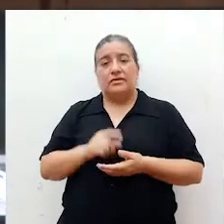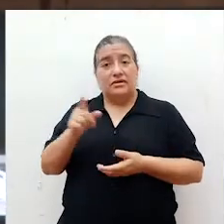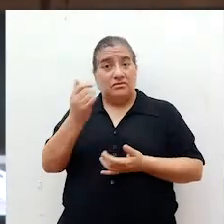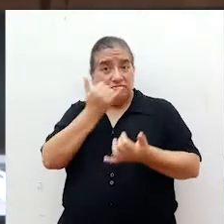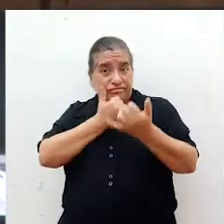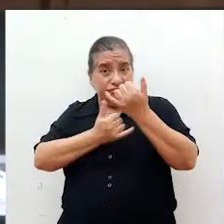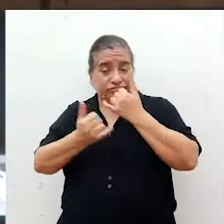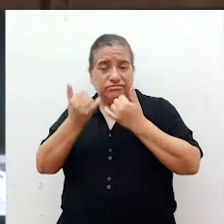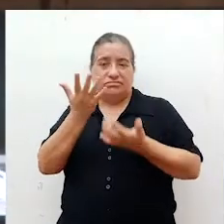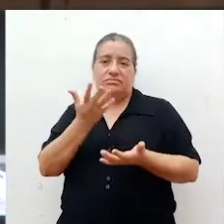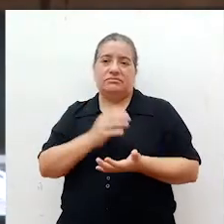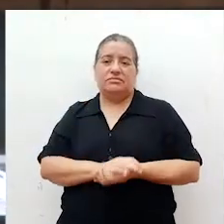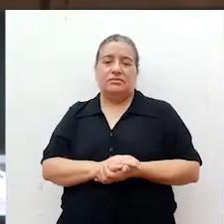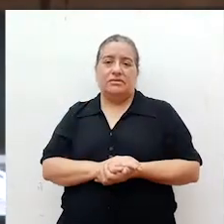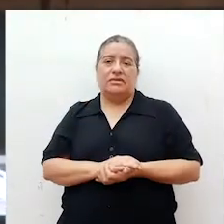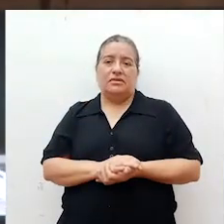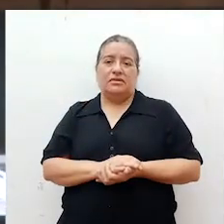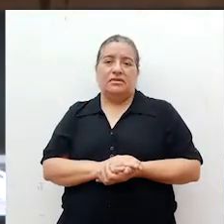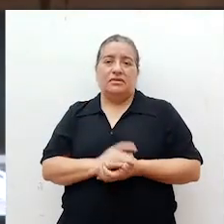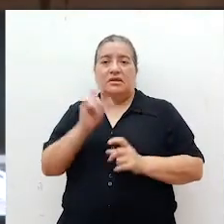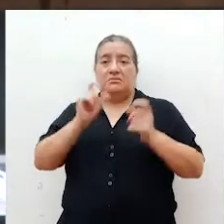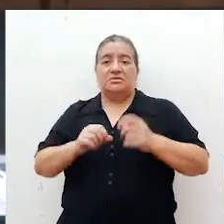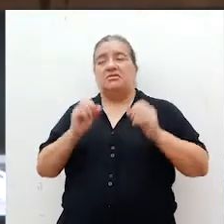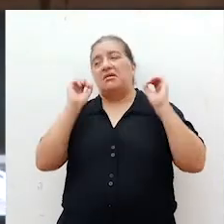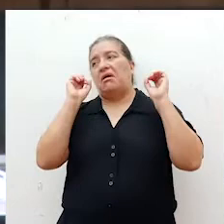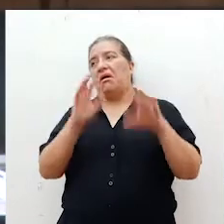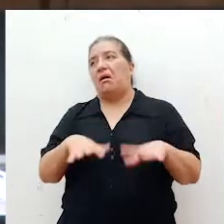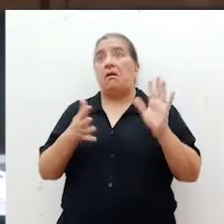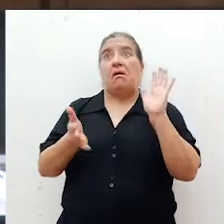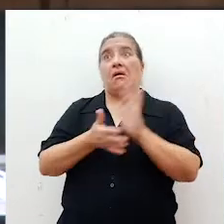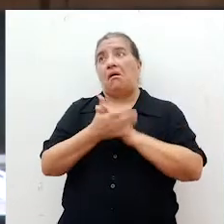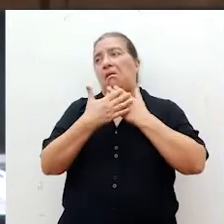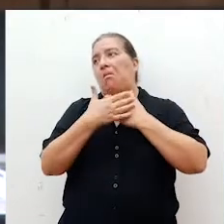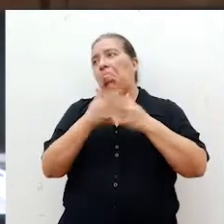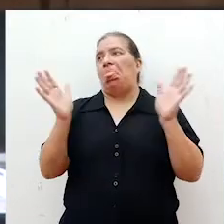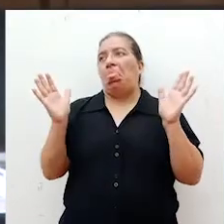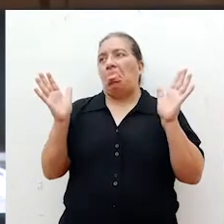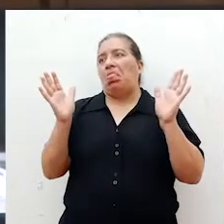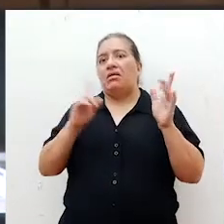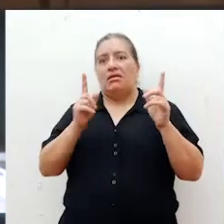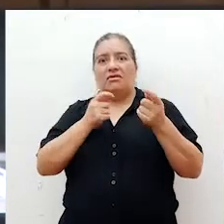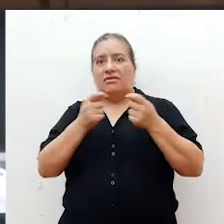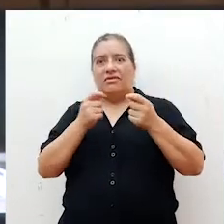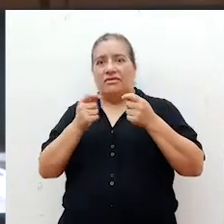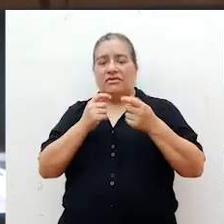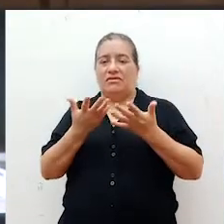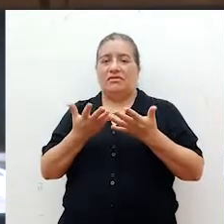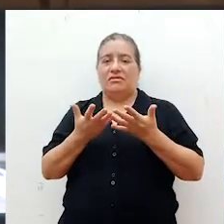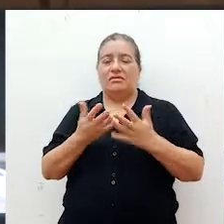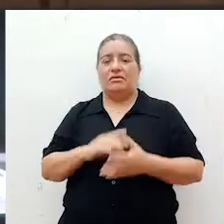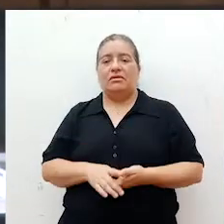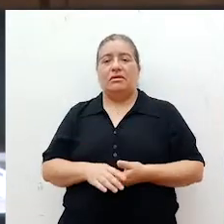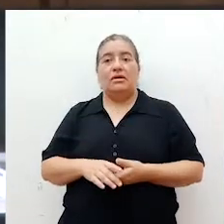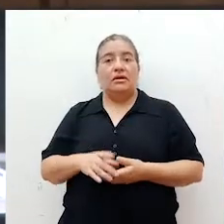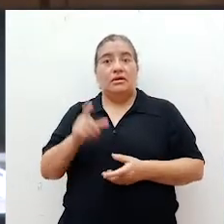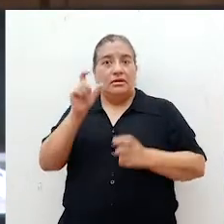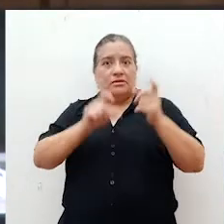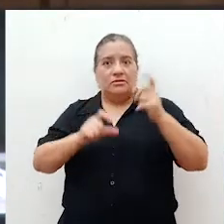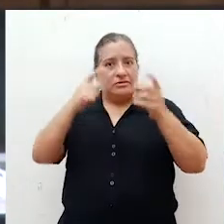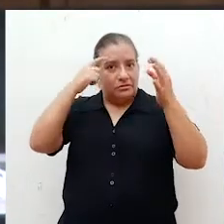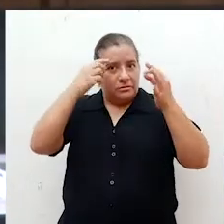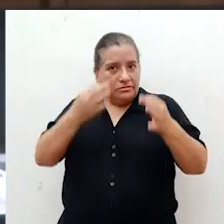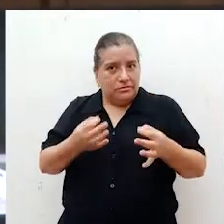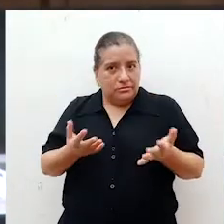no es información, y esa señal equivocada hace que se bajen los brazos, se relaje el